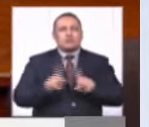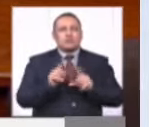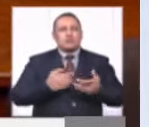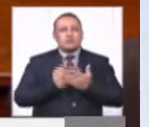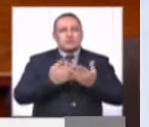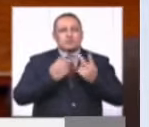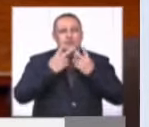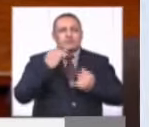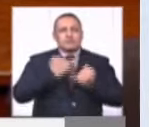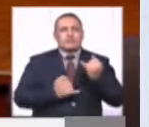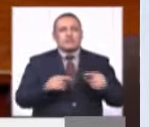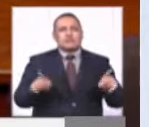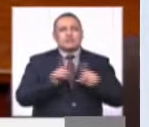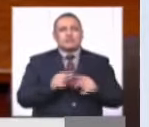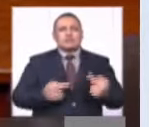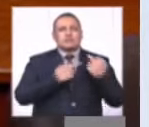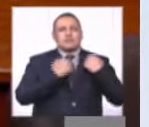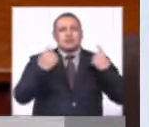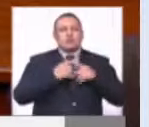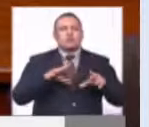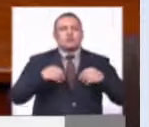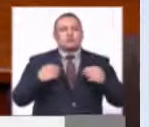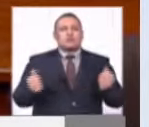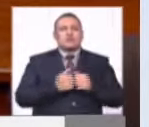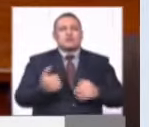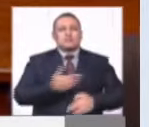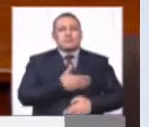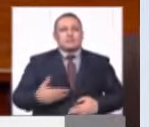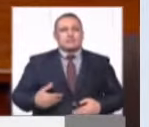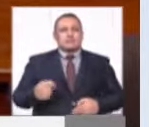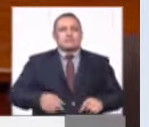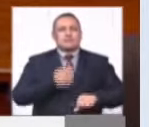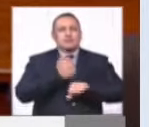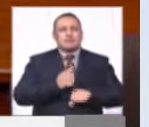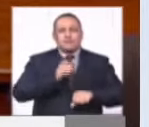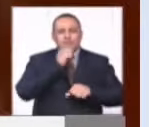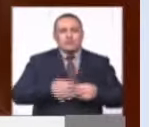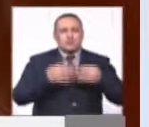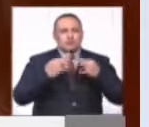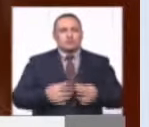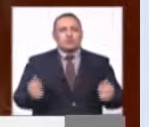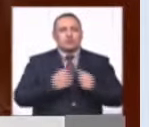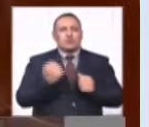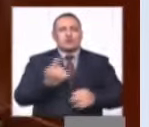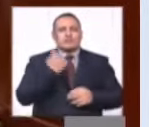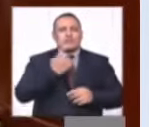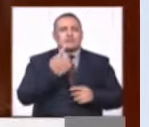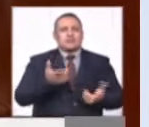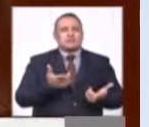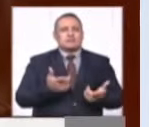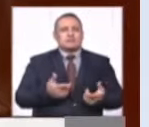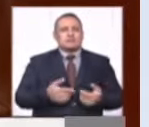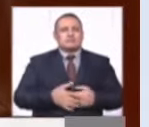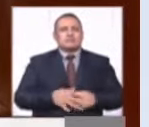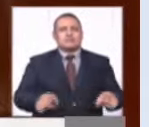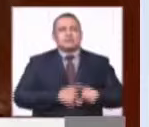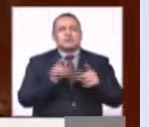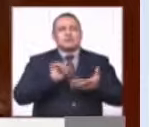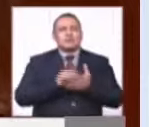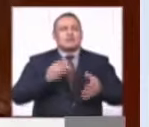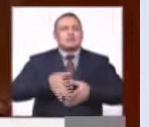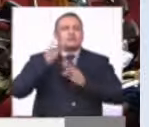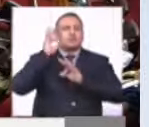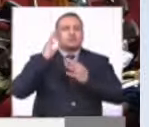impacto final. ¿Qué responsabilidad asume el presidente de la PCM por el incumplimiento de las generalidades que ha